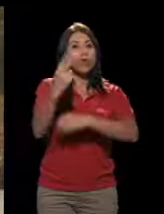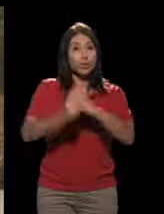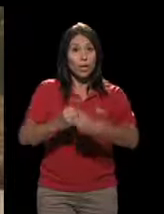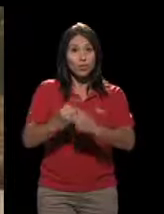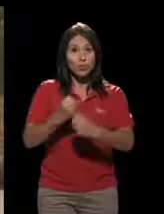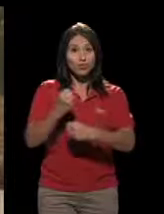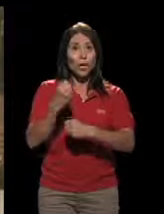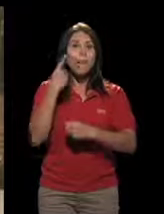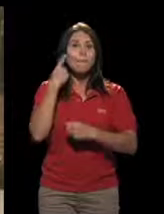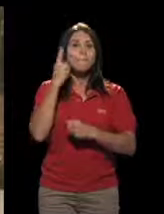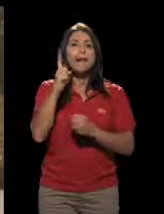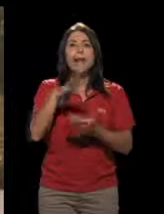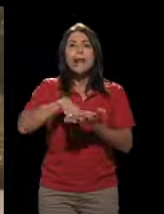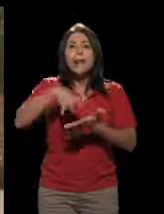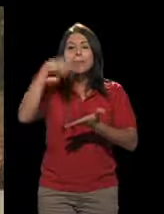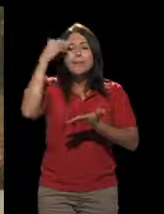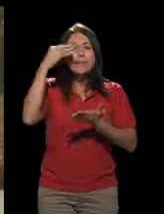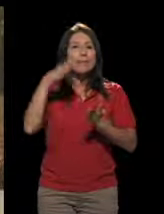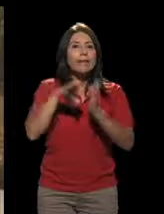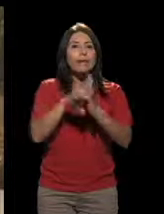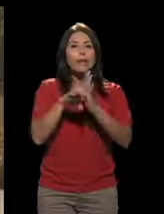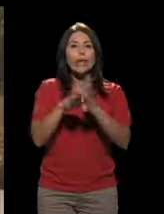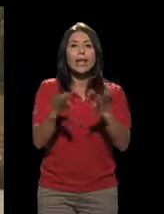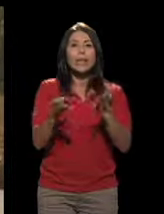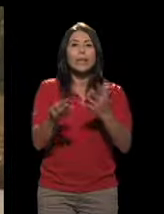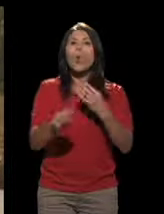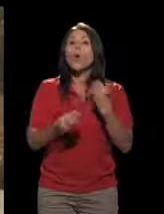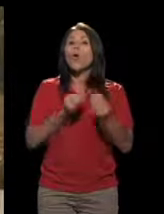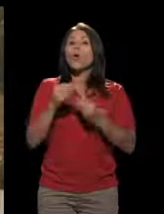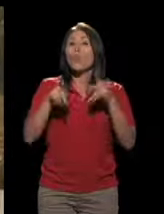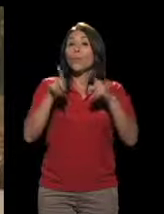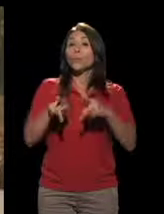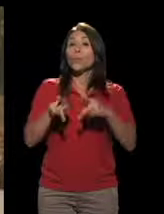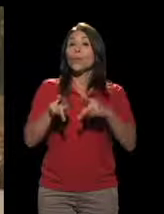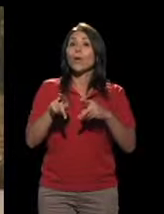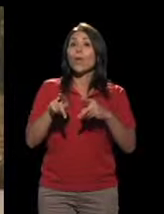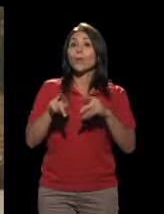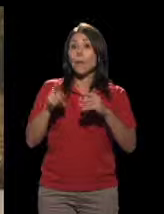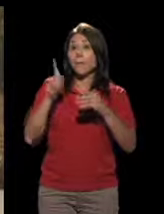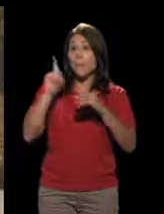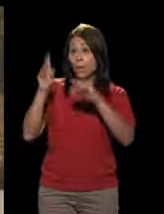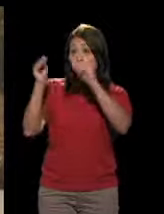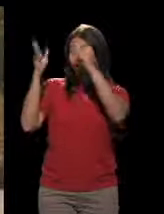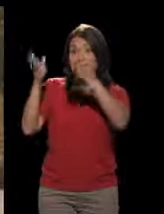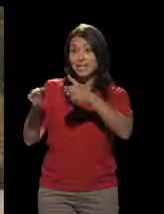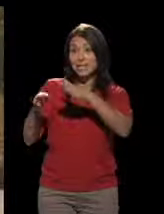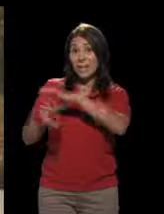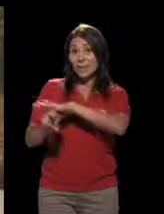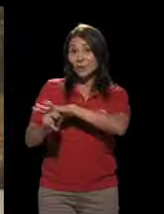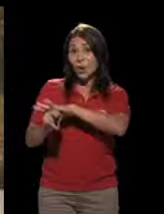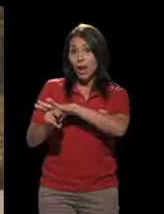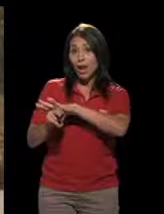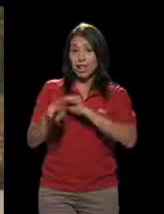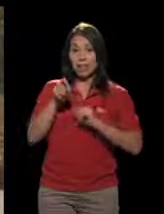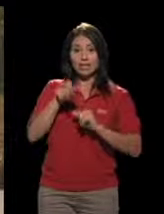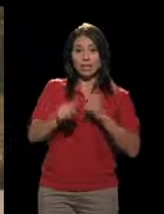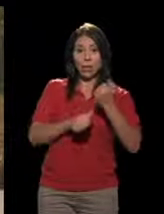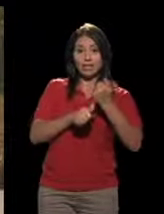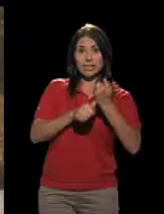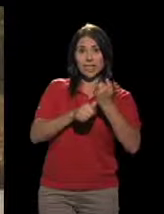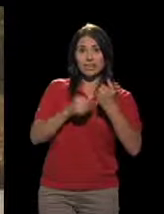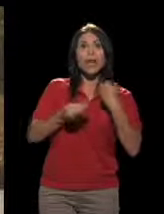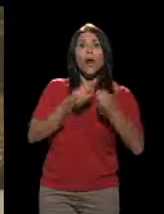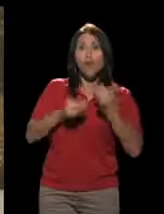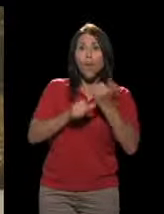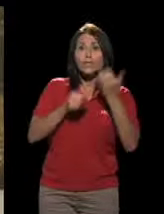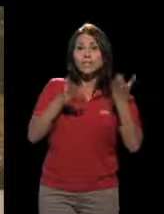años, para aprender, por ejemplo, cosas como sería ser asistente maestra de preescolar, ¿verdad? Que lo sepan hacer muy bien, o